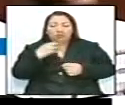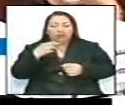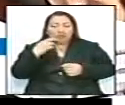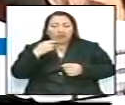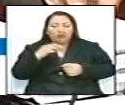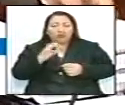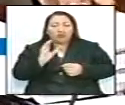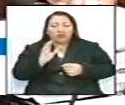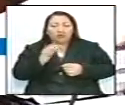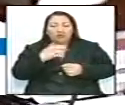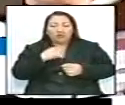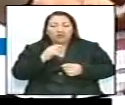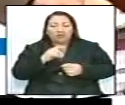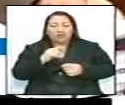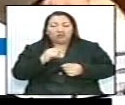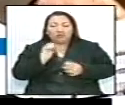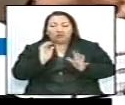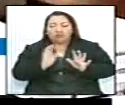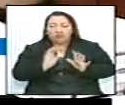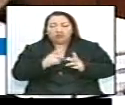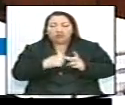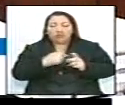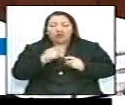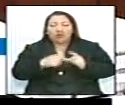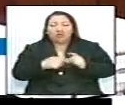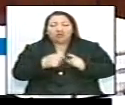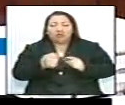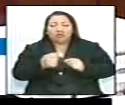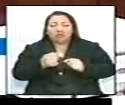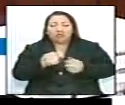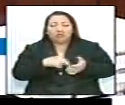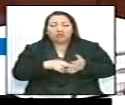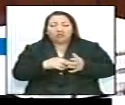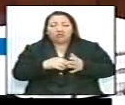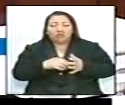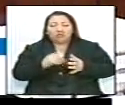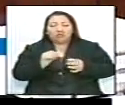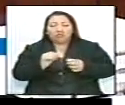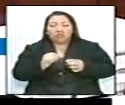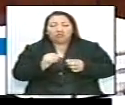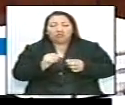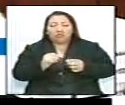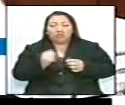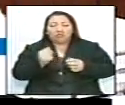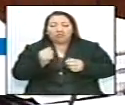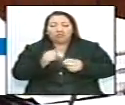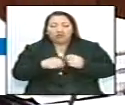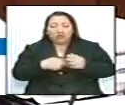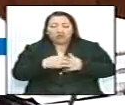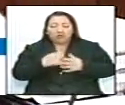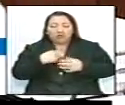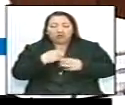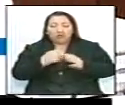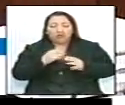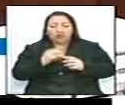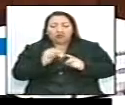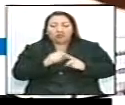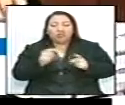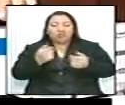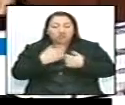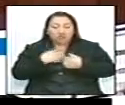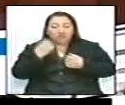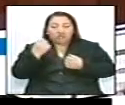Así a algunos no les guste, ¿no? Porque a veces veo expresiones un poco contrarias a lo que estamos diciendo, pero yo entiendo